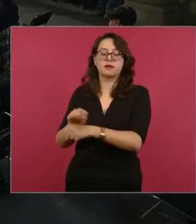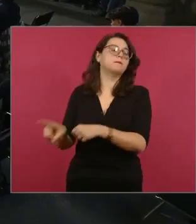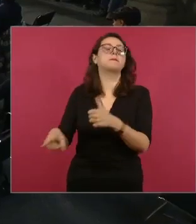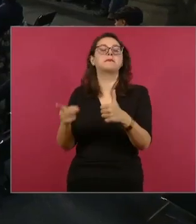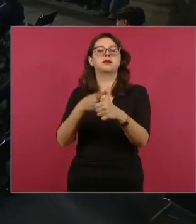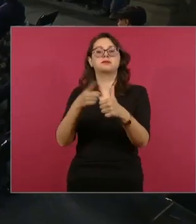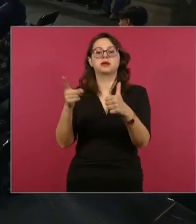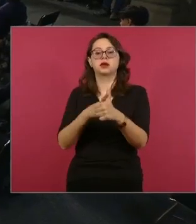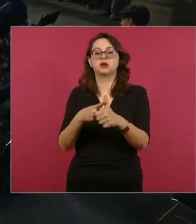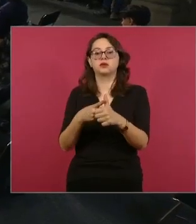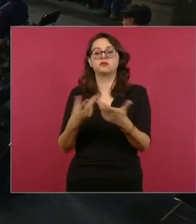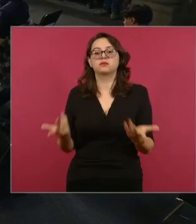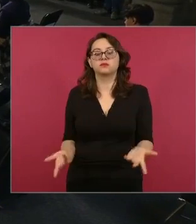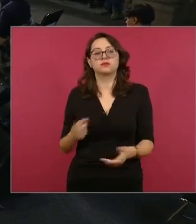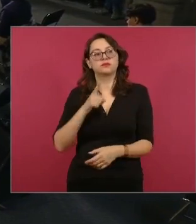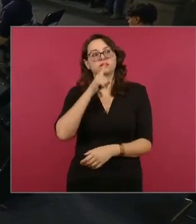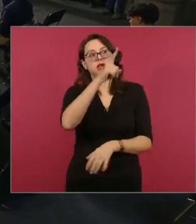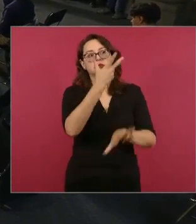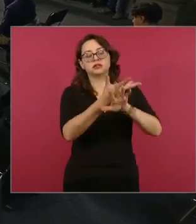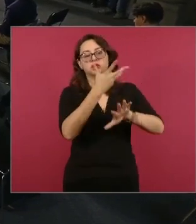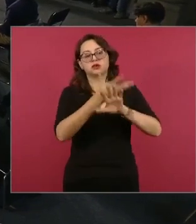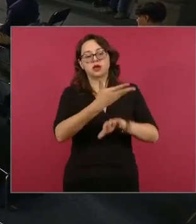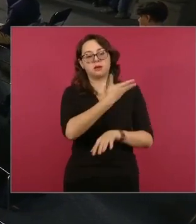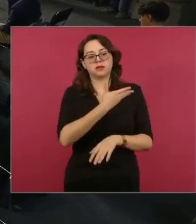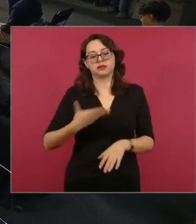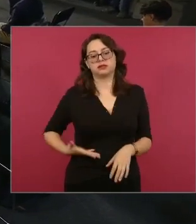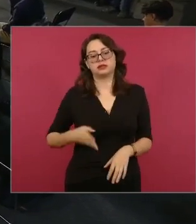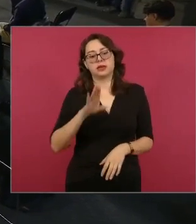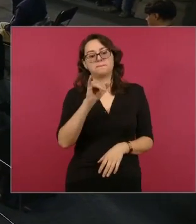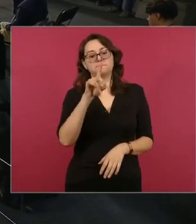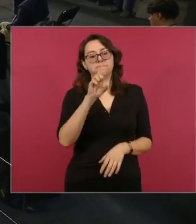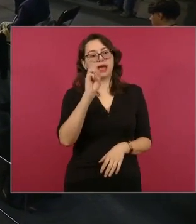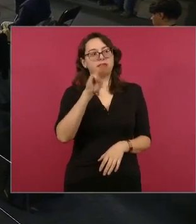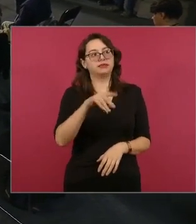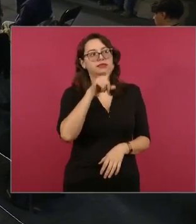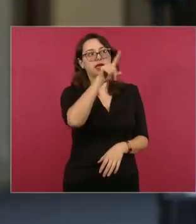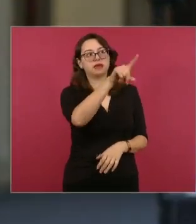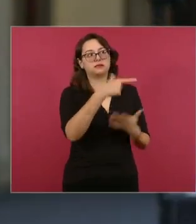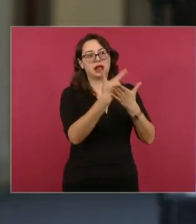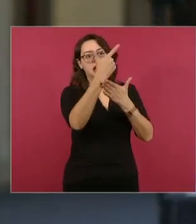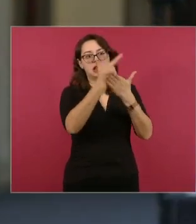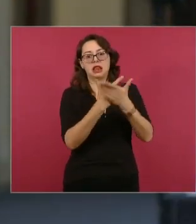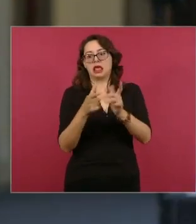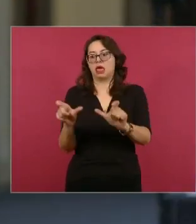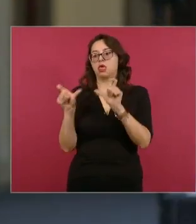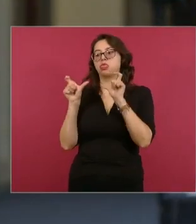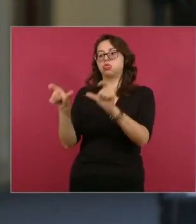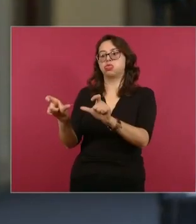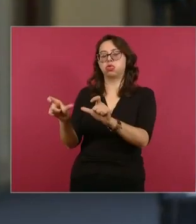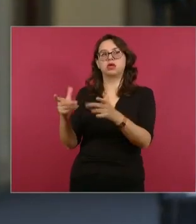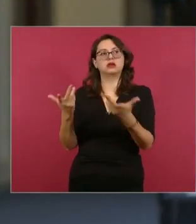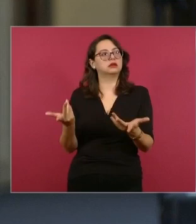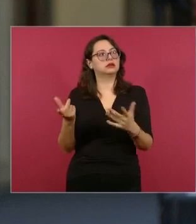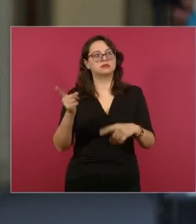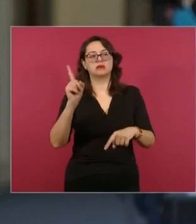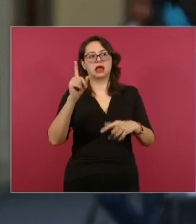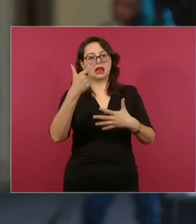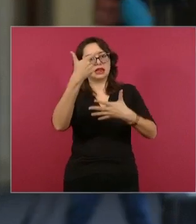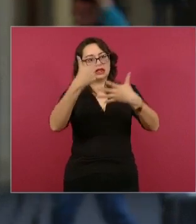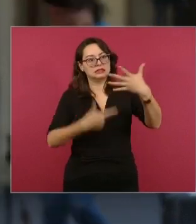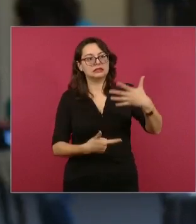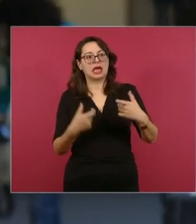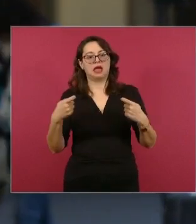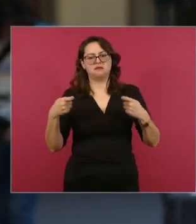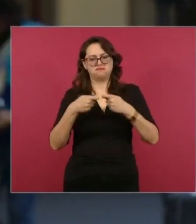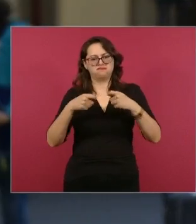firmas para pedir al presidente Joe Biden que retire a Cuba de esa lista de estados patrocinadores del terrorismo. Esa es la